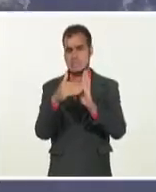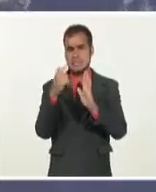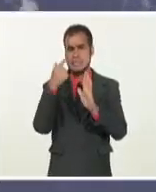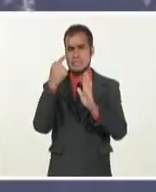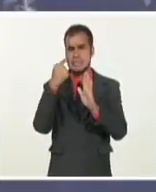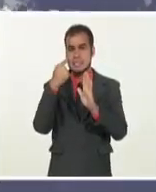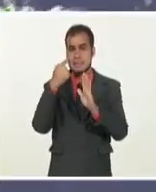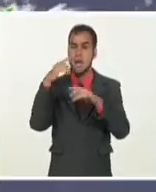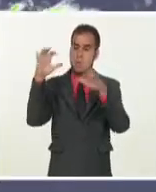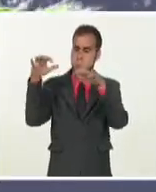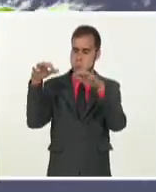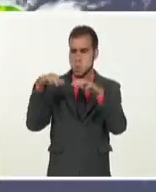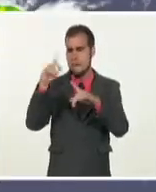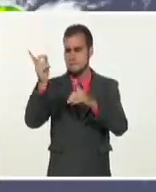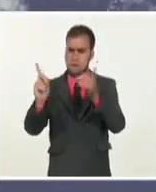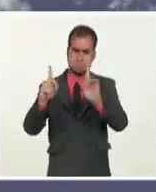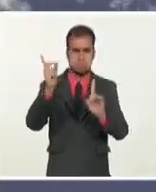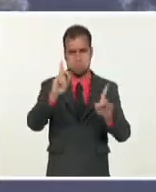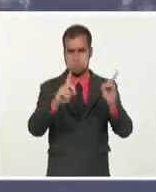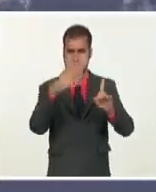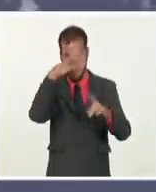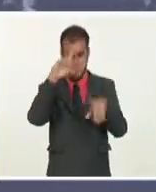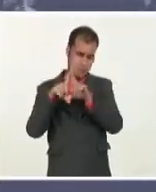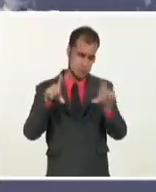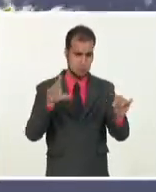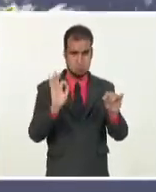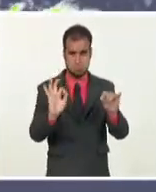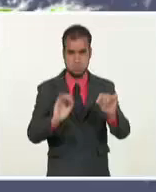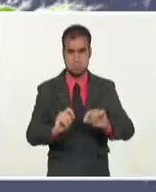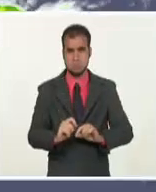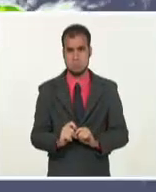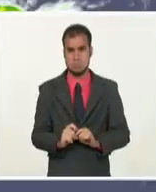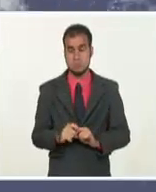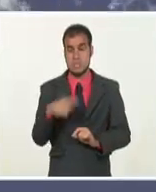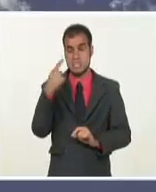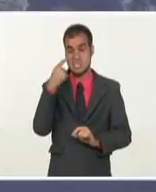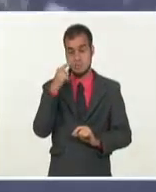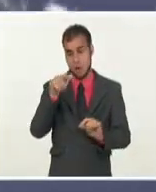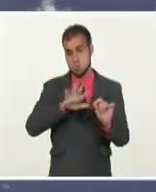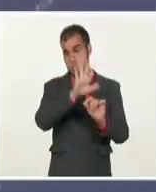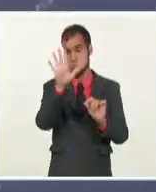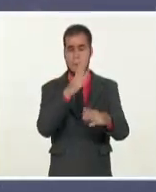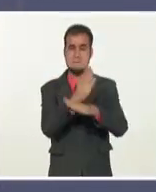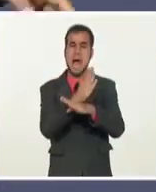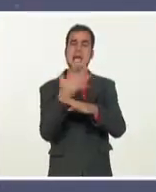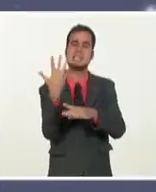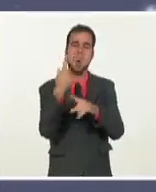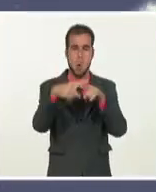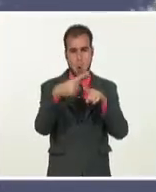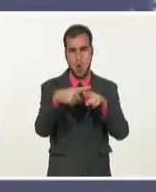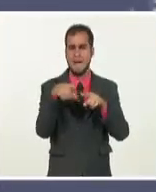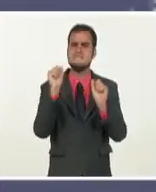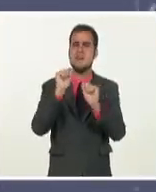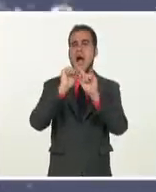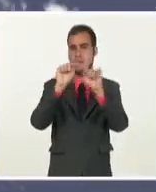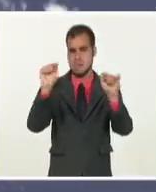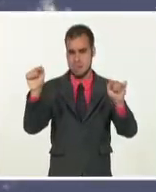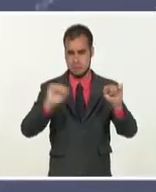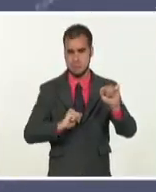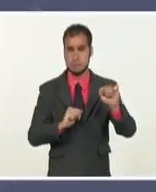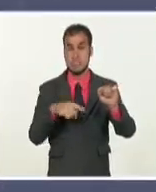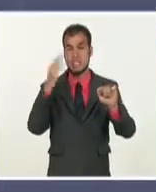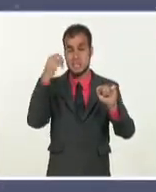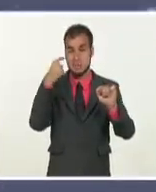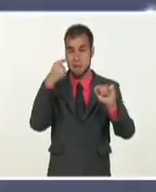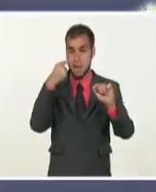tormentas eléctricas en gran parte de nuestro país, mientras permanece en superficie la influencia de altas presiones. Ya durante esta tarde se están reportando áreas de chubascos, lluvias